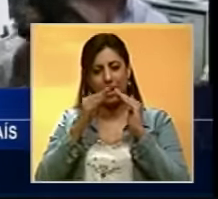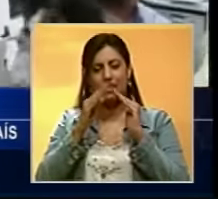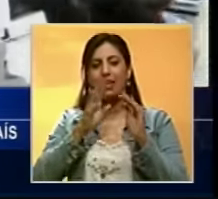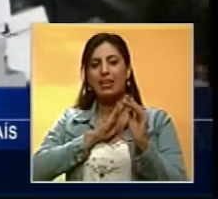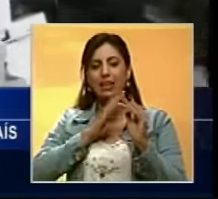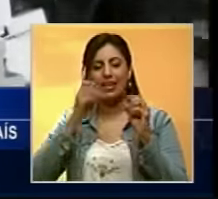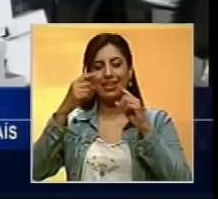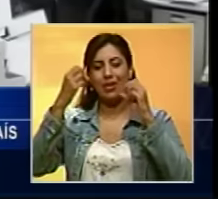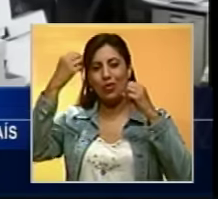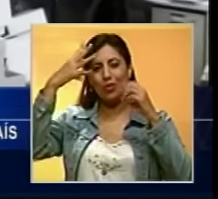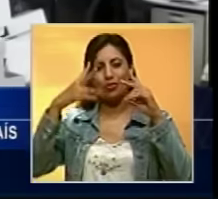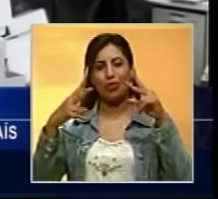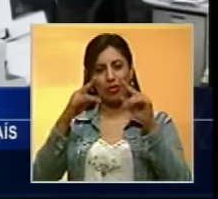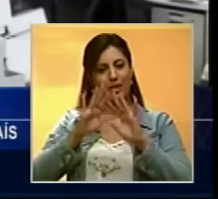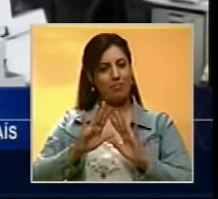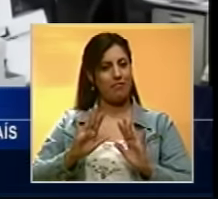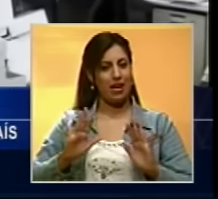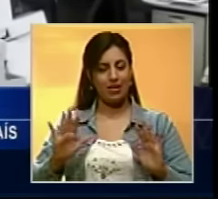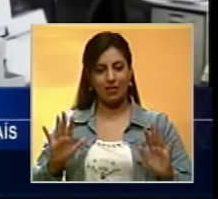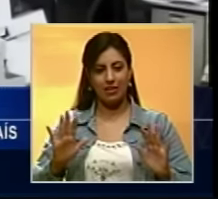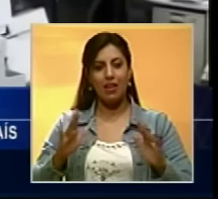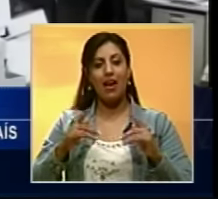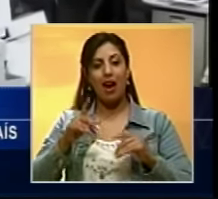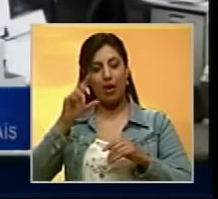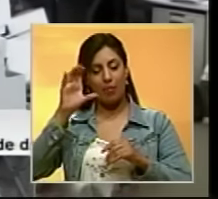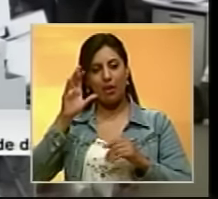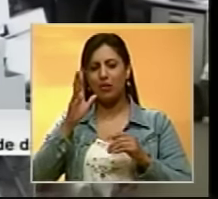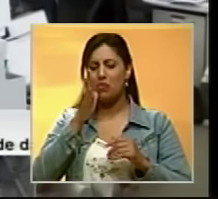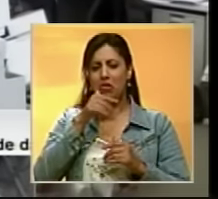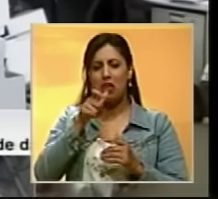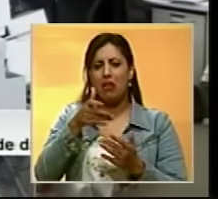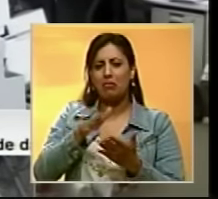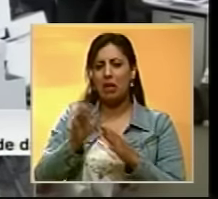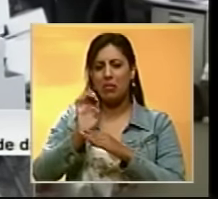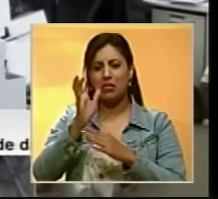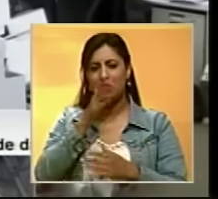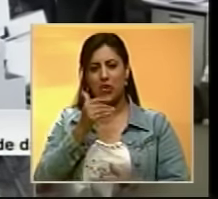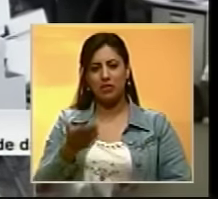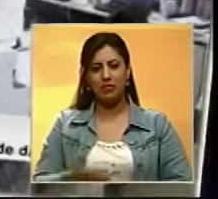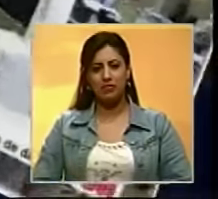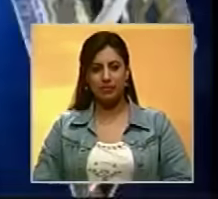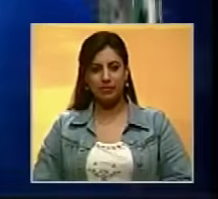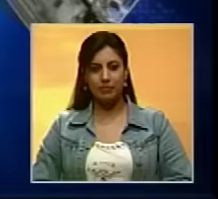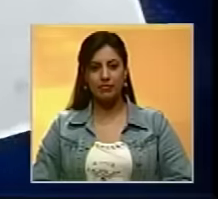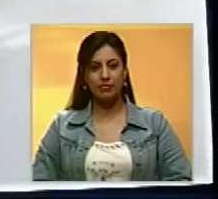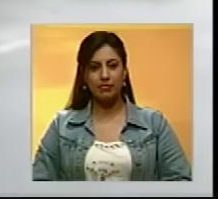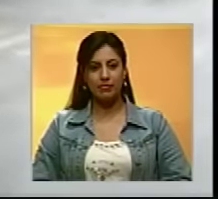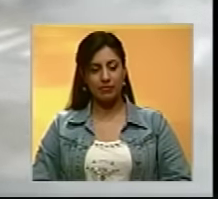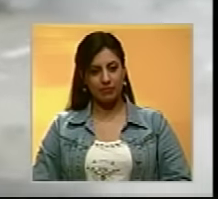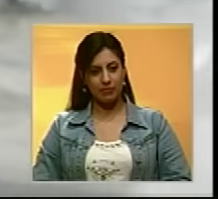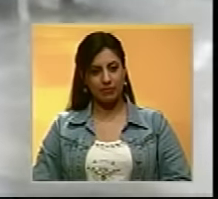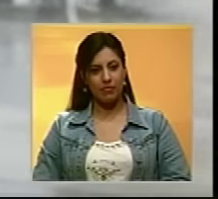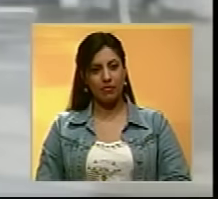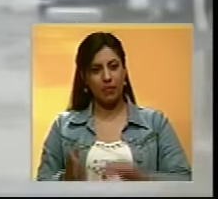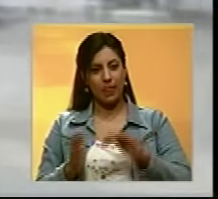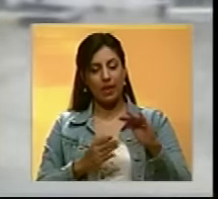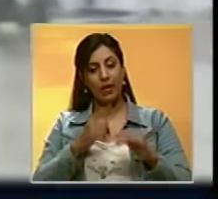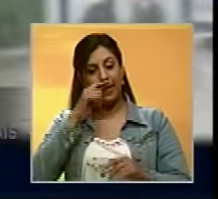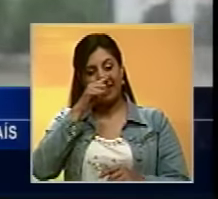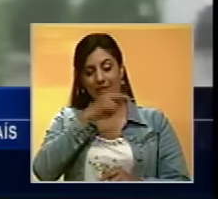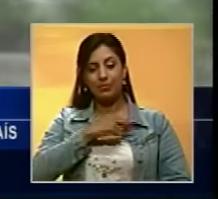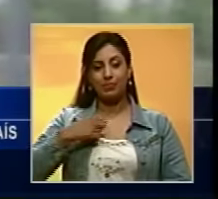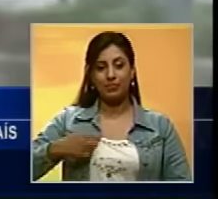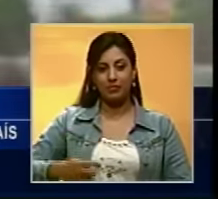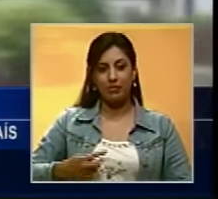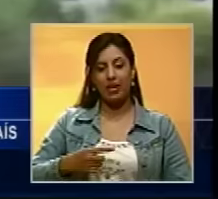quedaron sin servicio eléctrico en la nación fue descartada una emergencia en China el